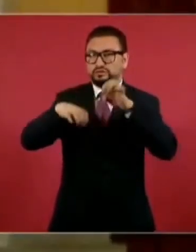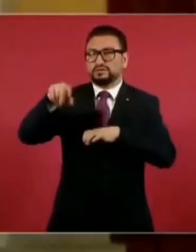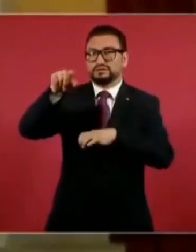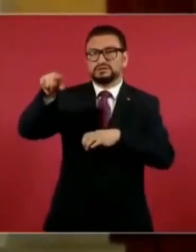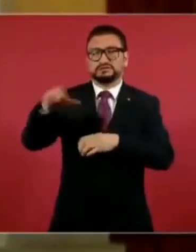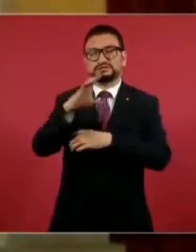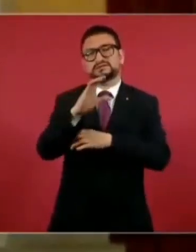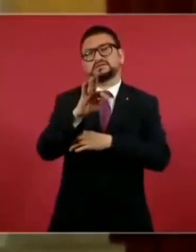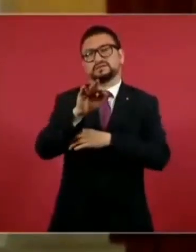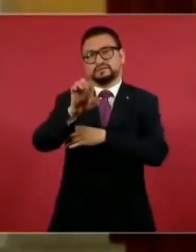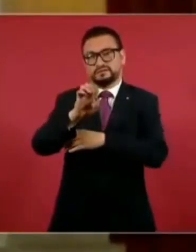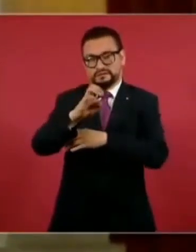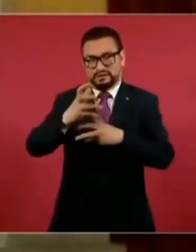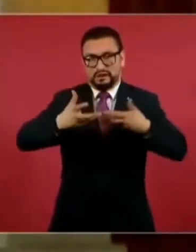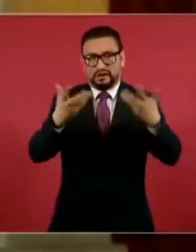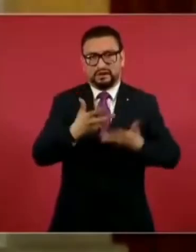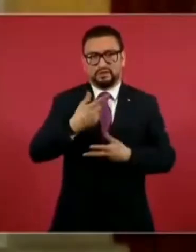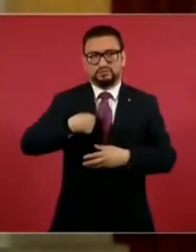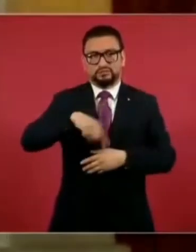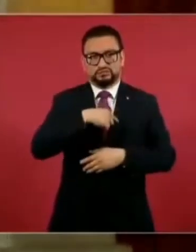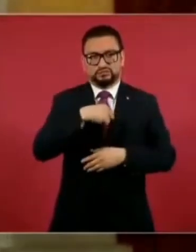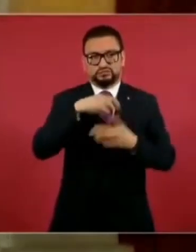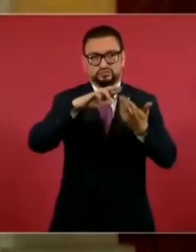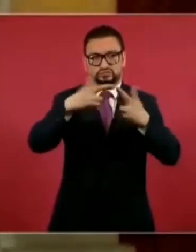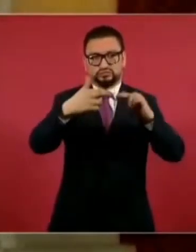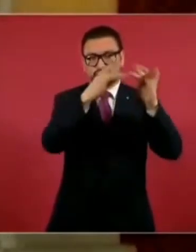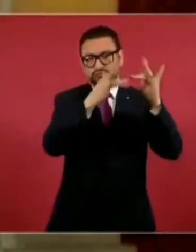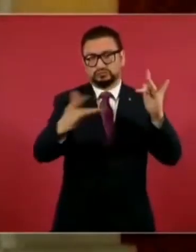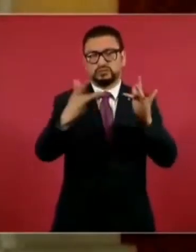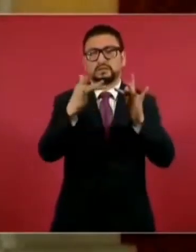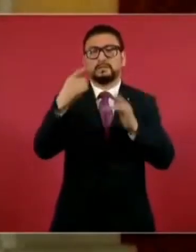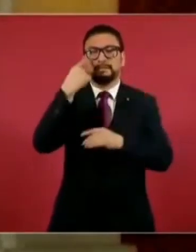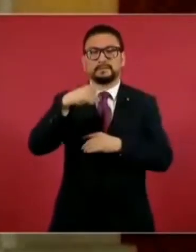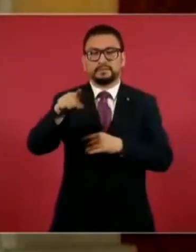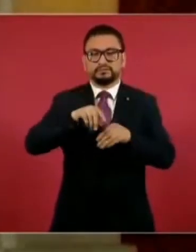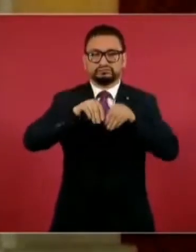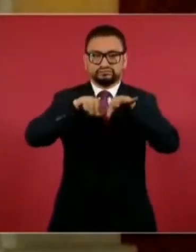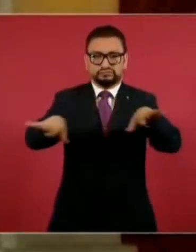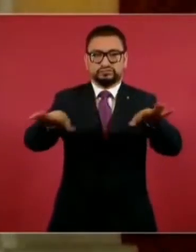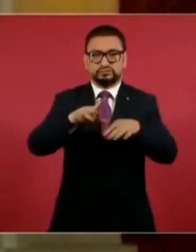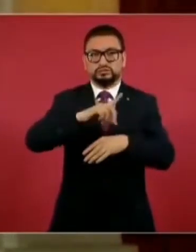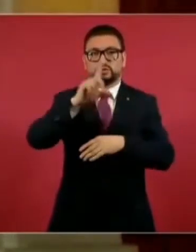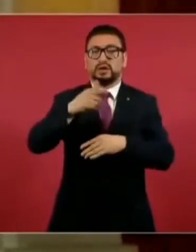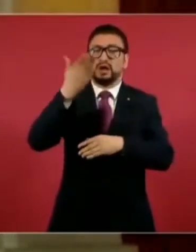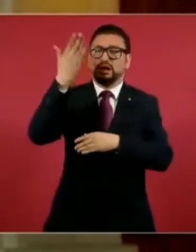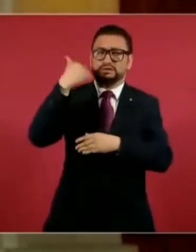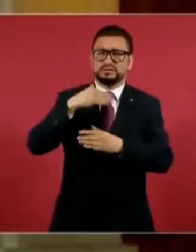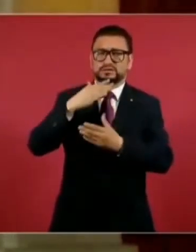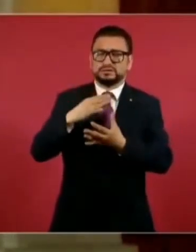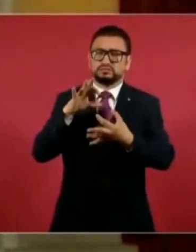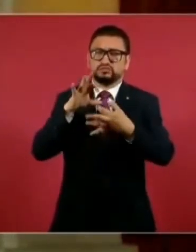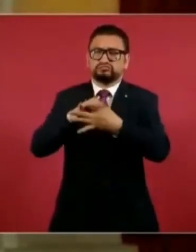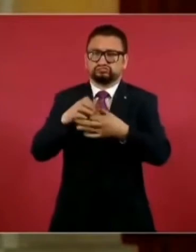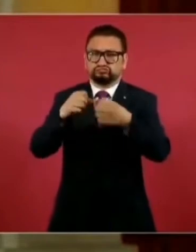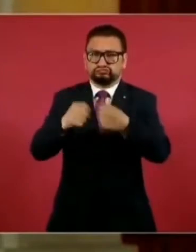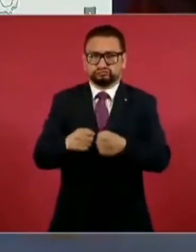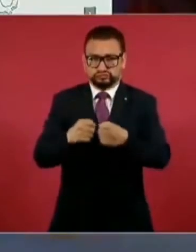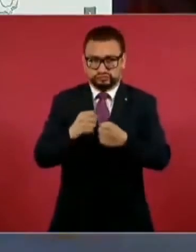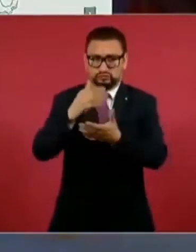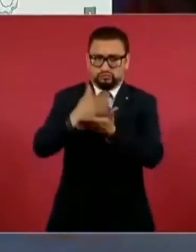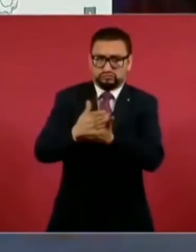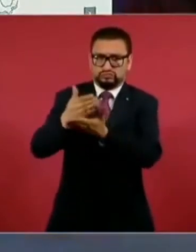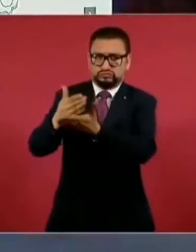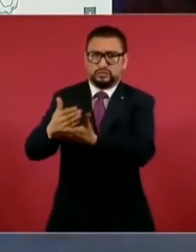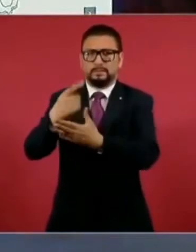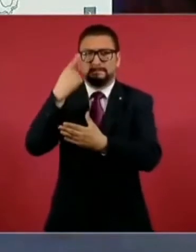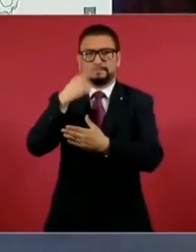la propia CFE a través de nuestras redes de distribución. Adicionalmente se pusieron candados. CFE cuenta con restricciones para